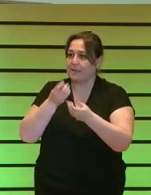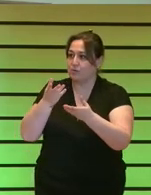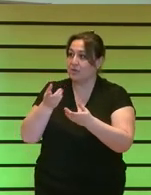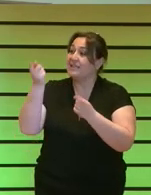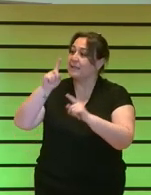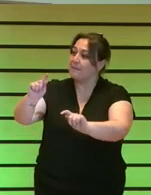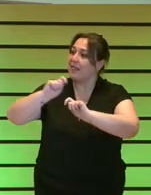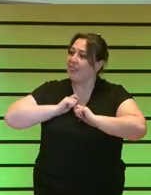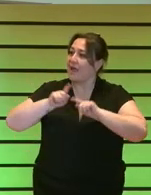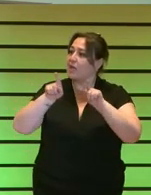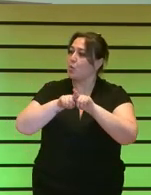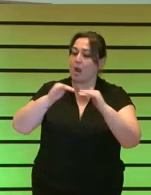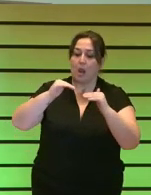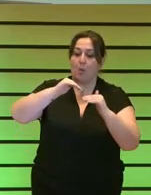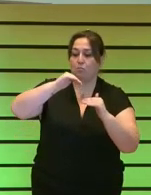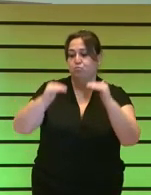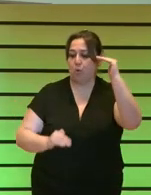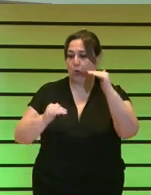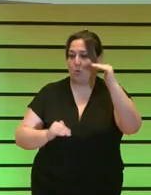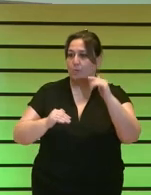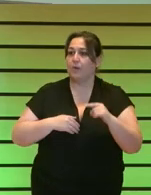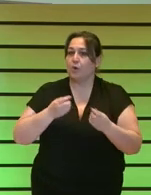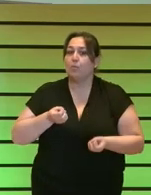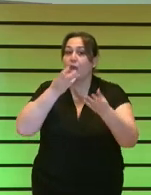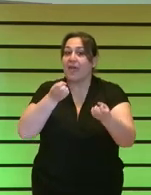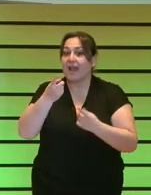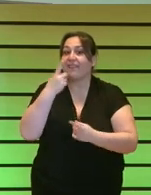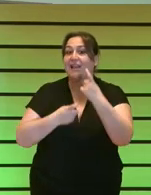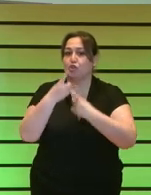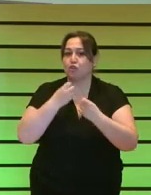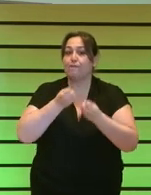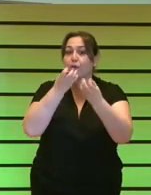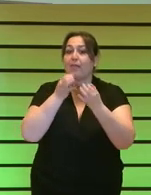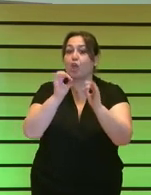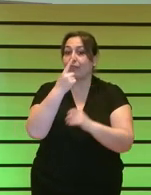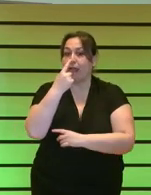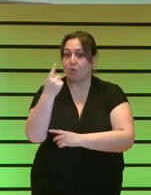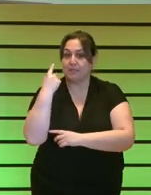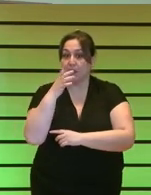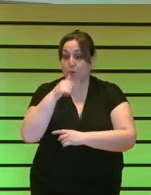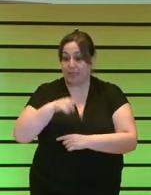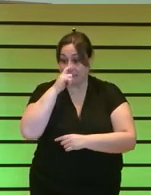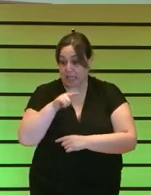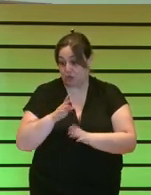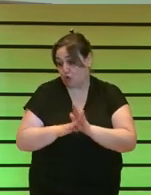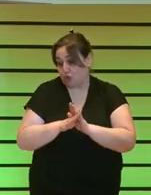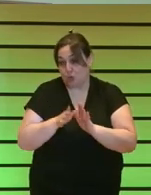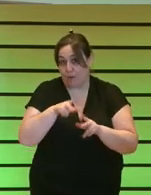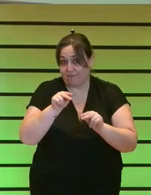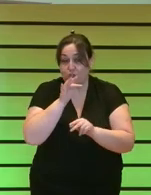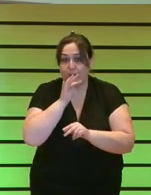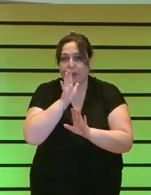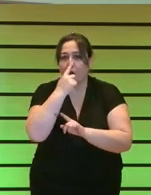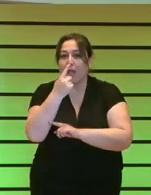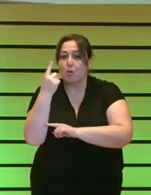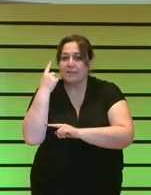desiguales me voy a datos del año pasado que así ya tengo los datos finales porque este año todavía estamos en ello no el